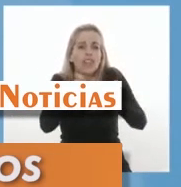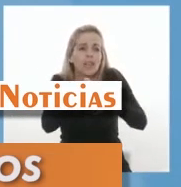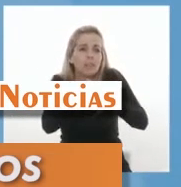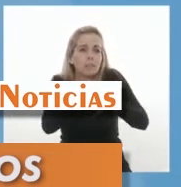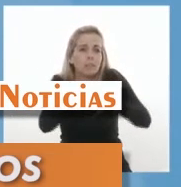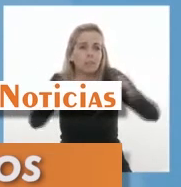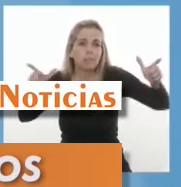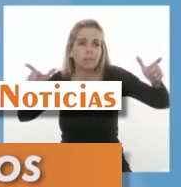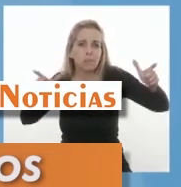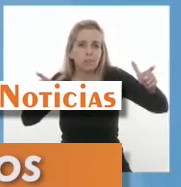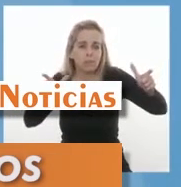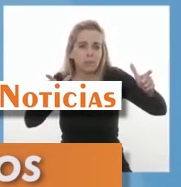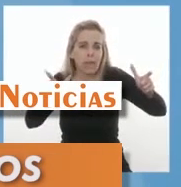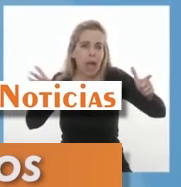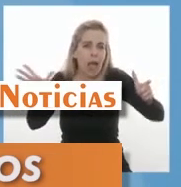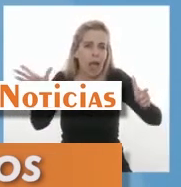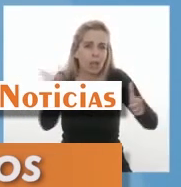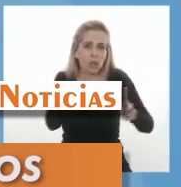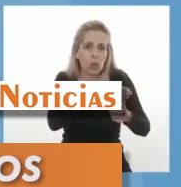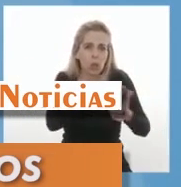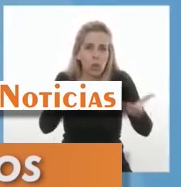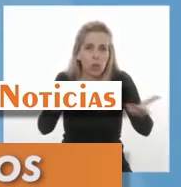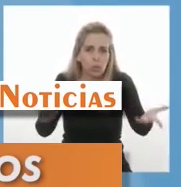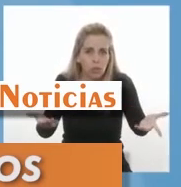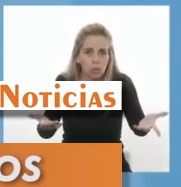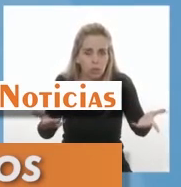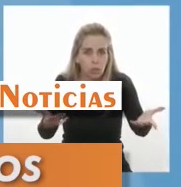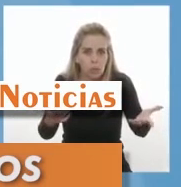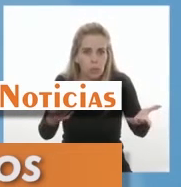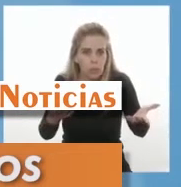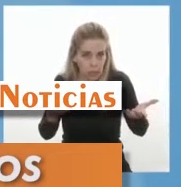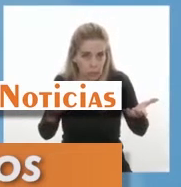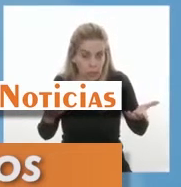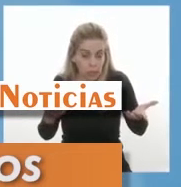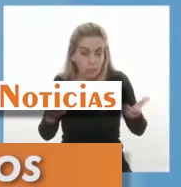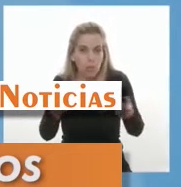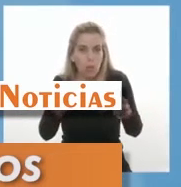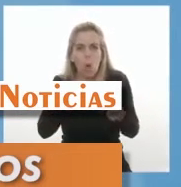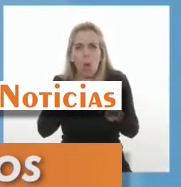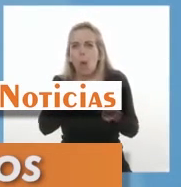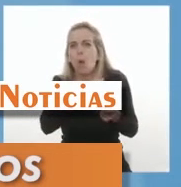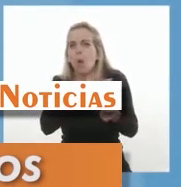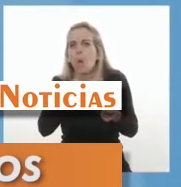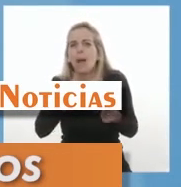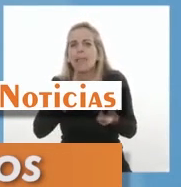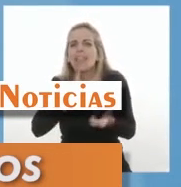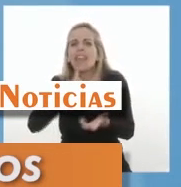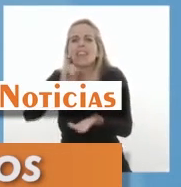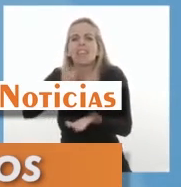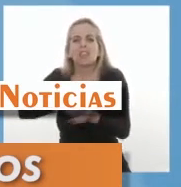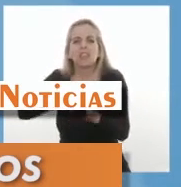una situación dificilísima. Esperemos que la ayuda llegue, que se habilite la tarjeta alimentar para las personas que se